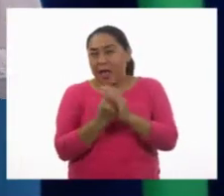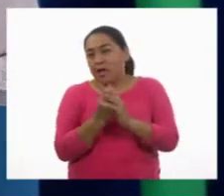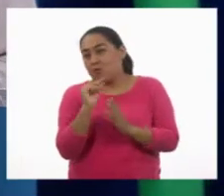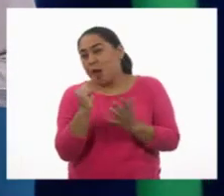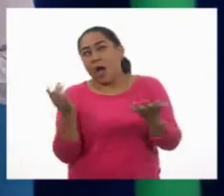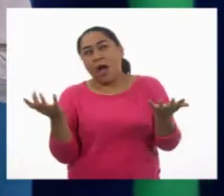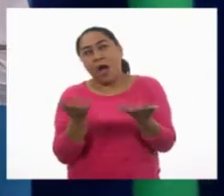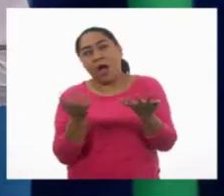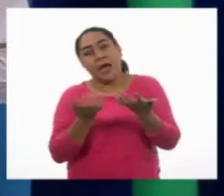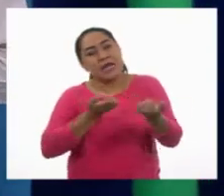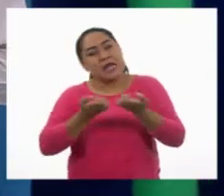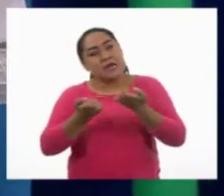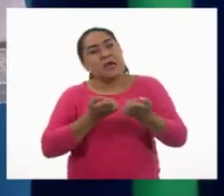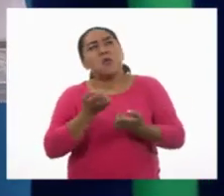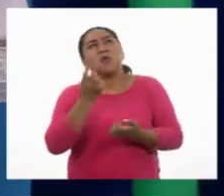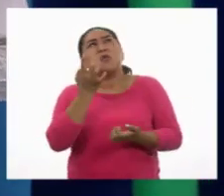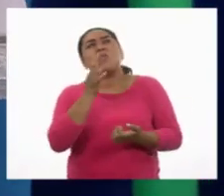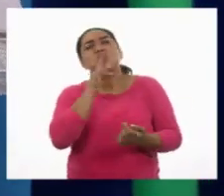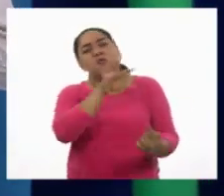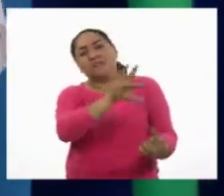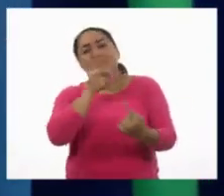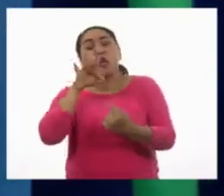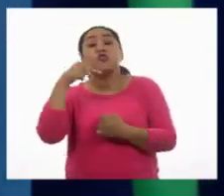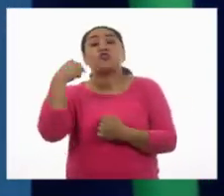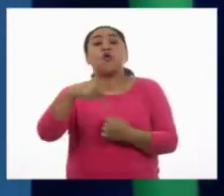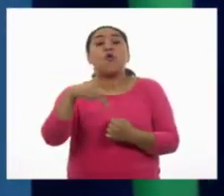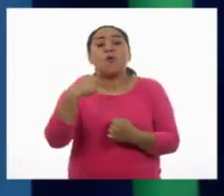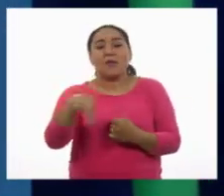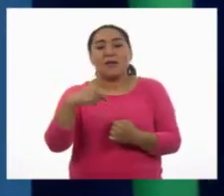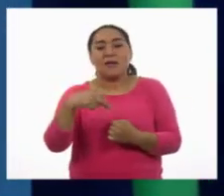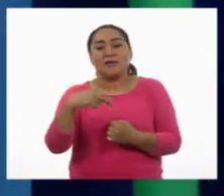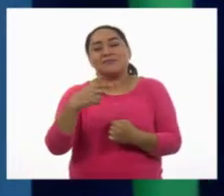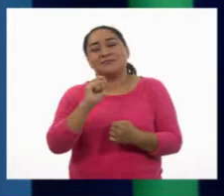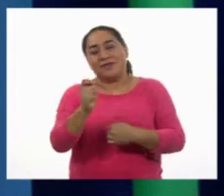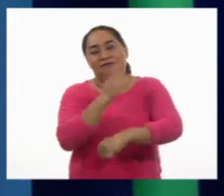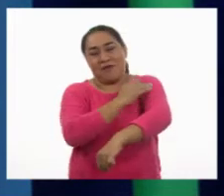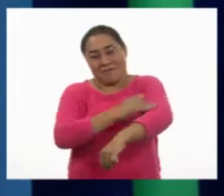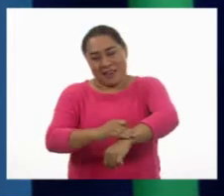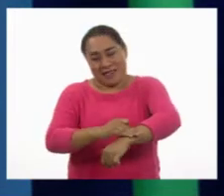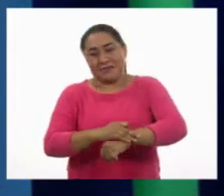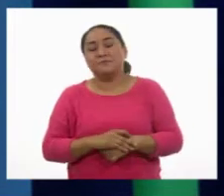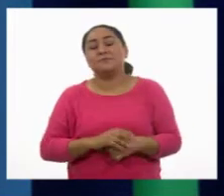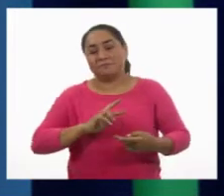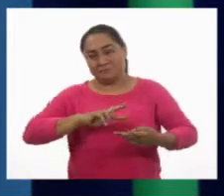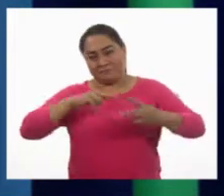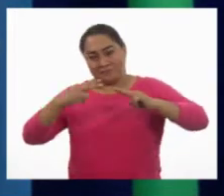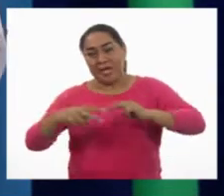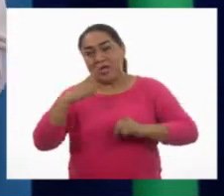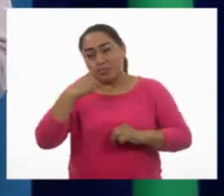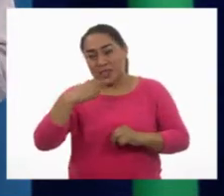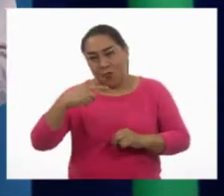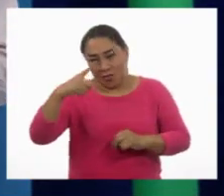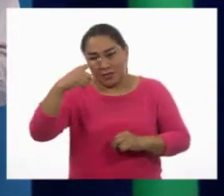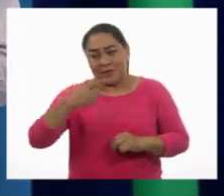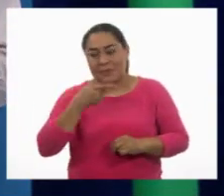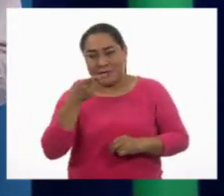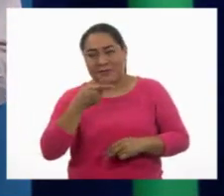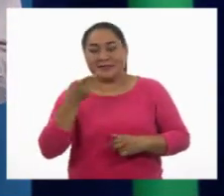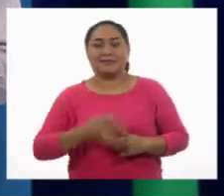solo utilizaremos el nombre de la persona. Zampas de Chihuasque, in, la Ijecoli, pin la